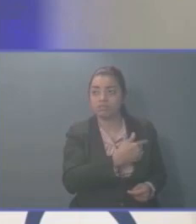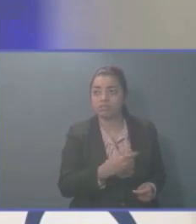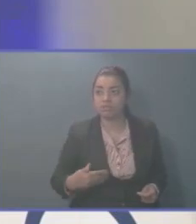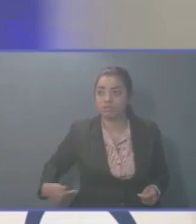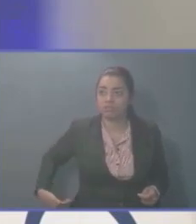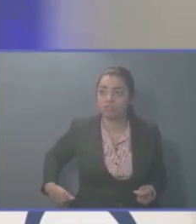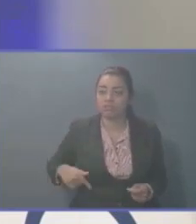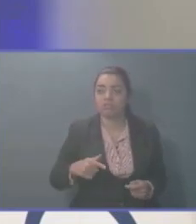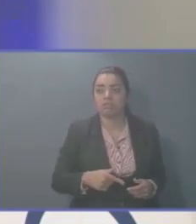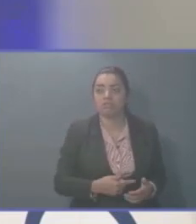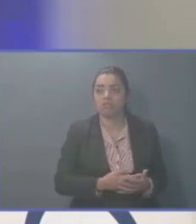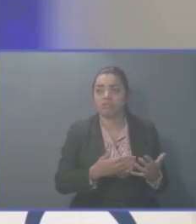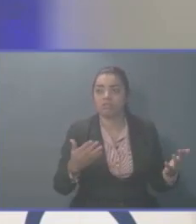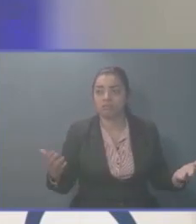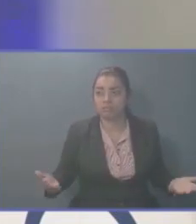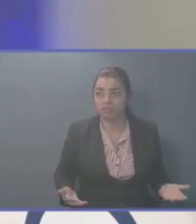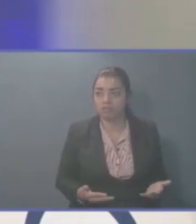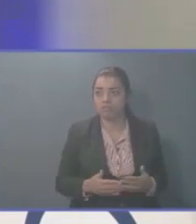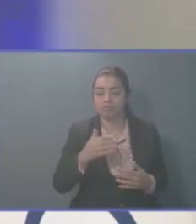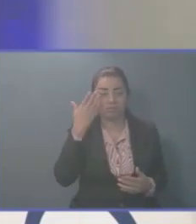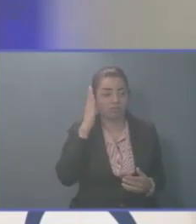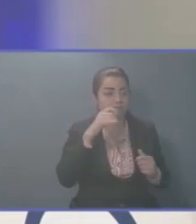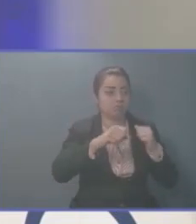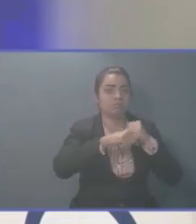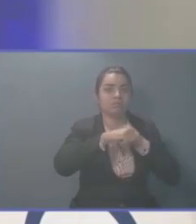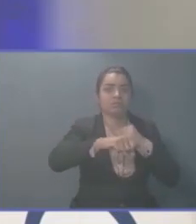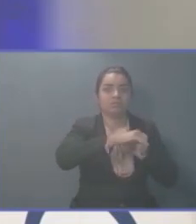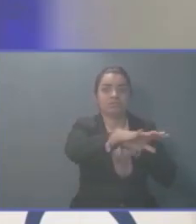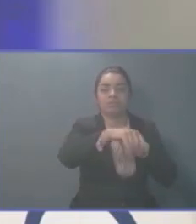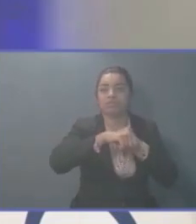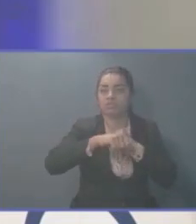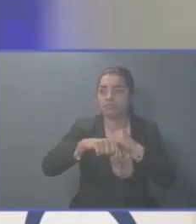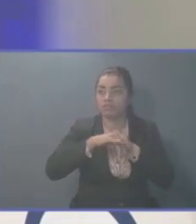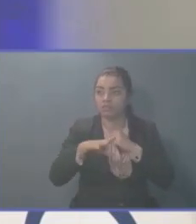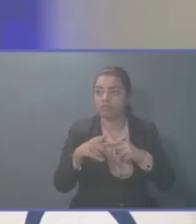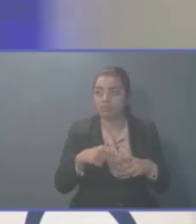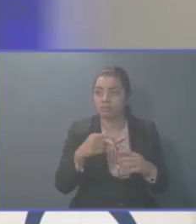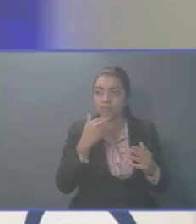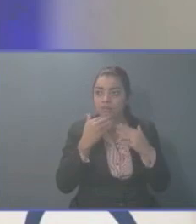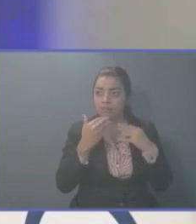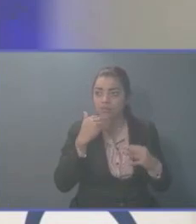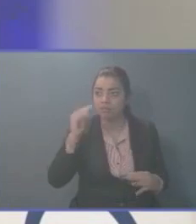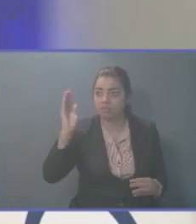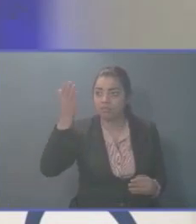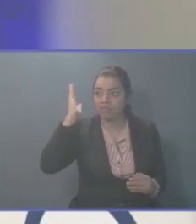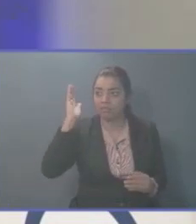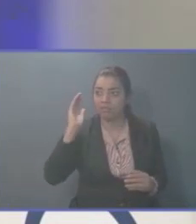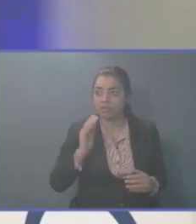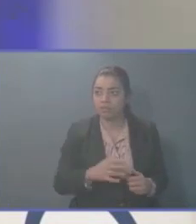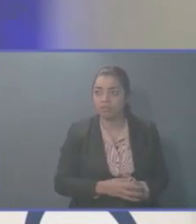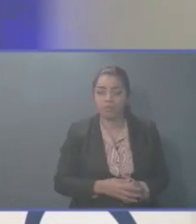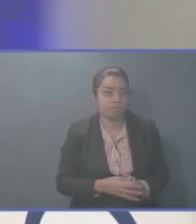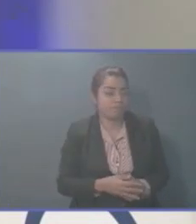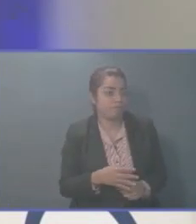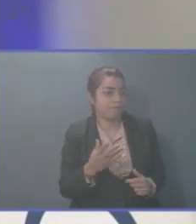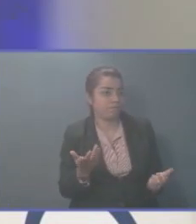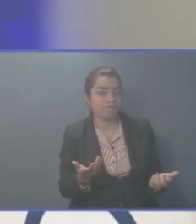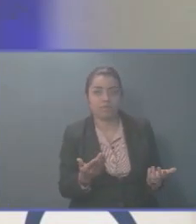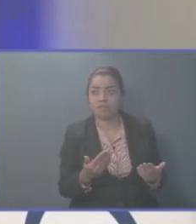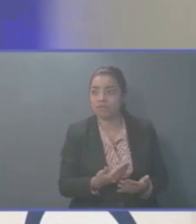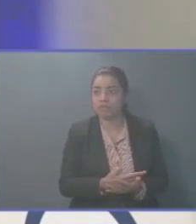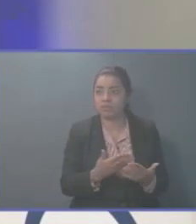la República, no sé si cuando estaba en campaña o cuándo fue, que lo dijo. Y como que él no la conociera porque